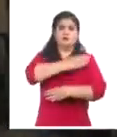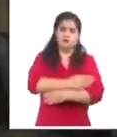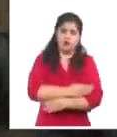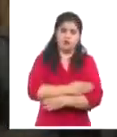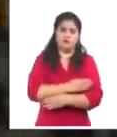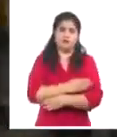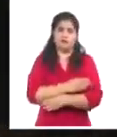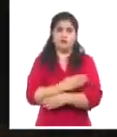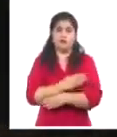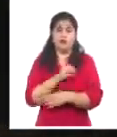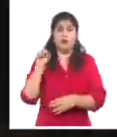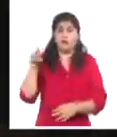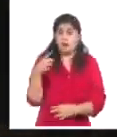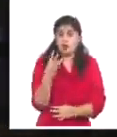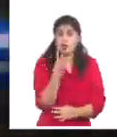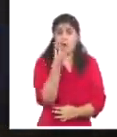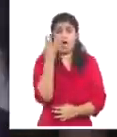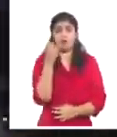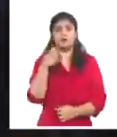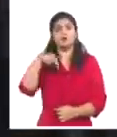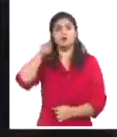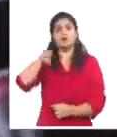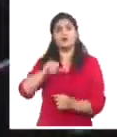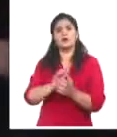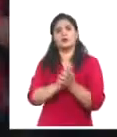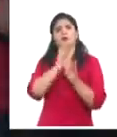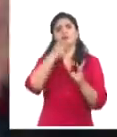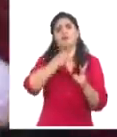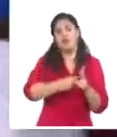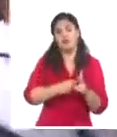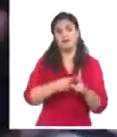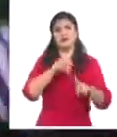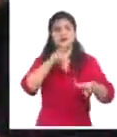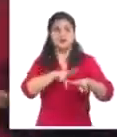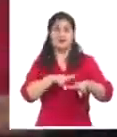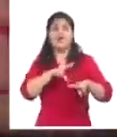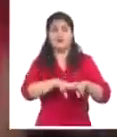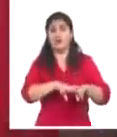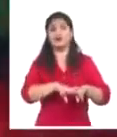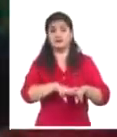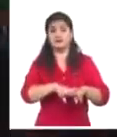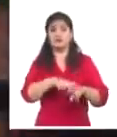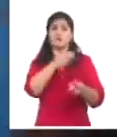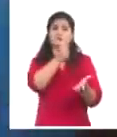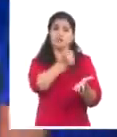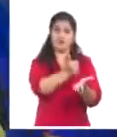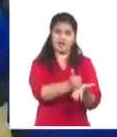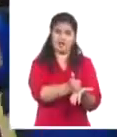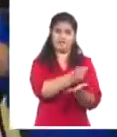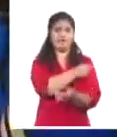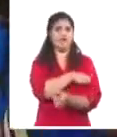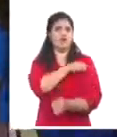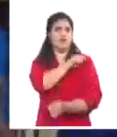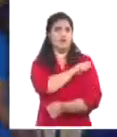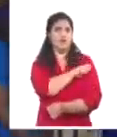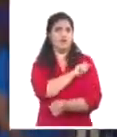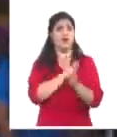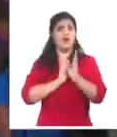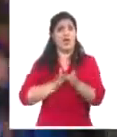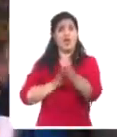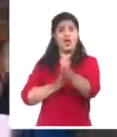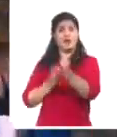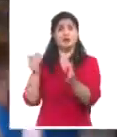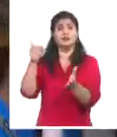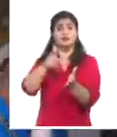Madrugada de primero de mayo, es la clase obrera habanera, el pueblo, en las avenidas y calles que conducen a la Plaza de la